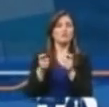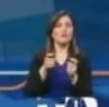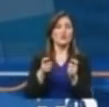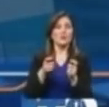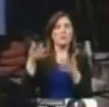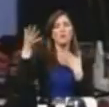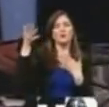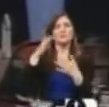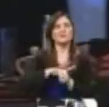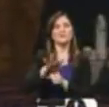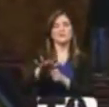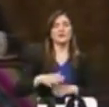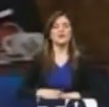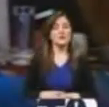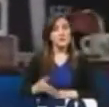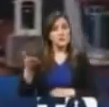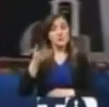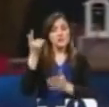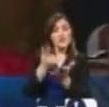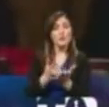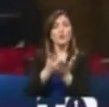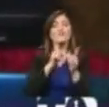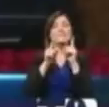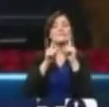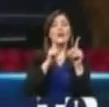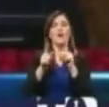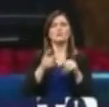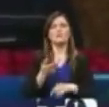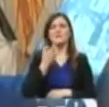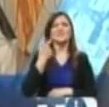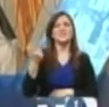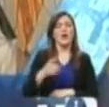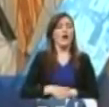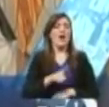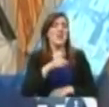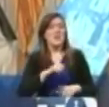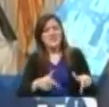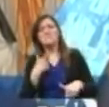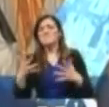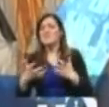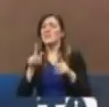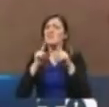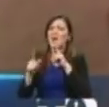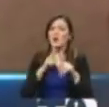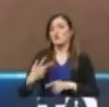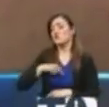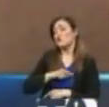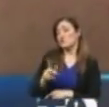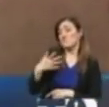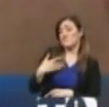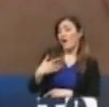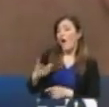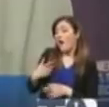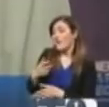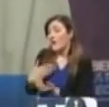de hacer política. También las grabaciones hacían referencia a los diálogos y se le escucharía decir que no iban a ceder, pero tenían que dialogar. Sobre esto explica